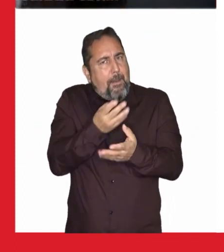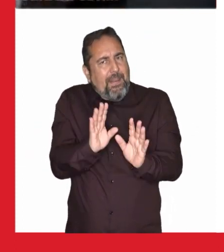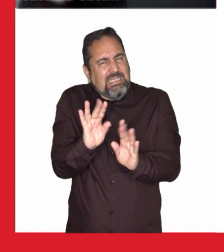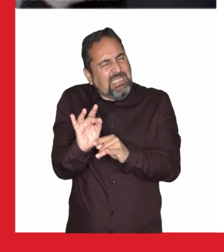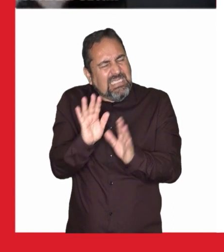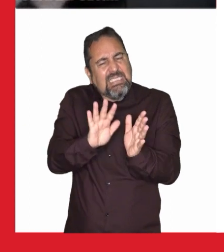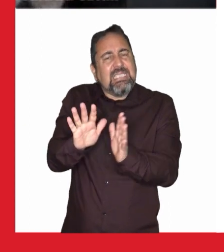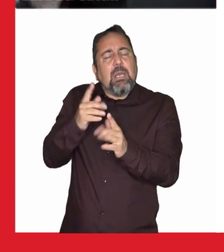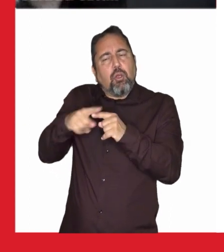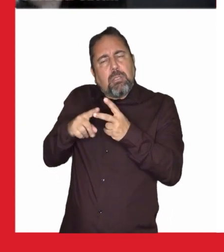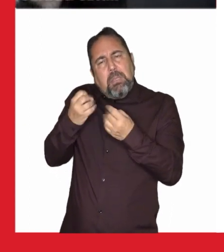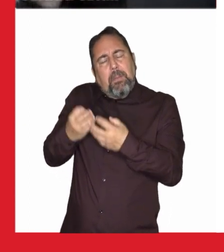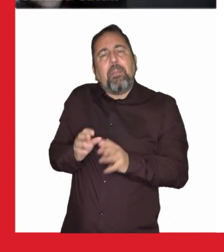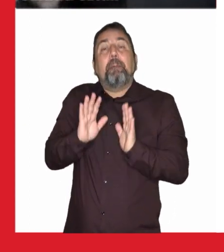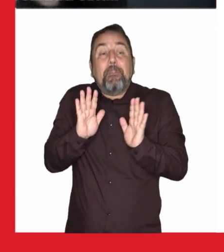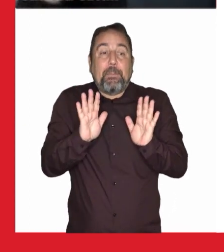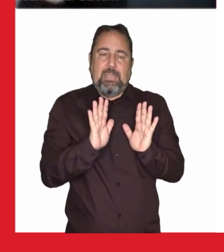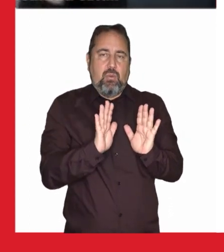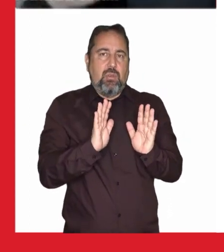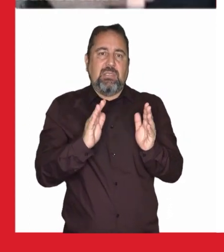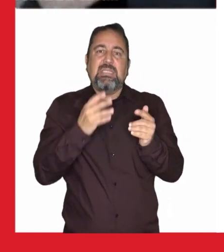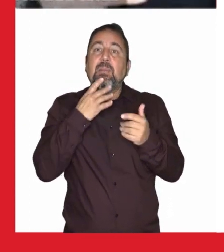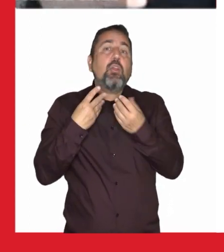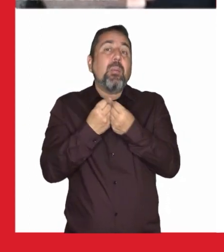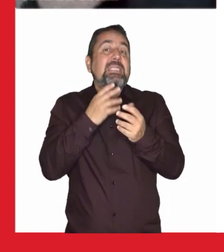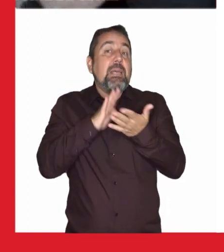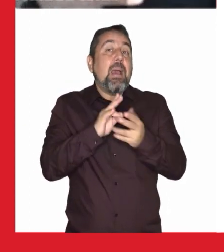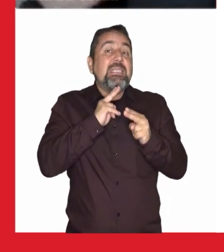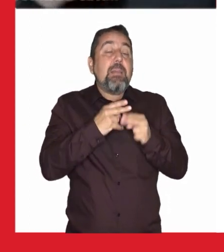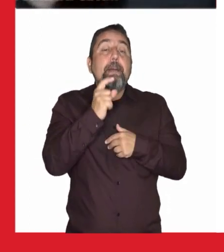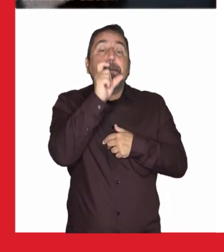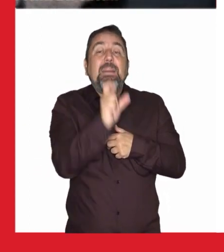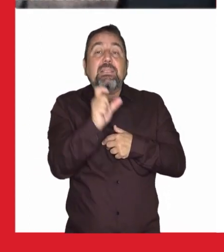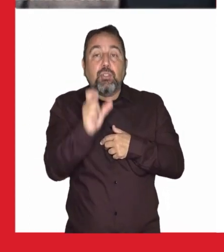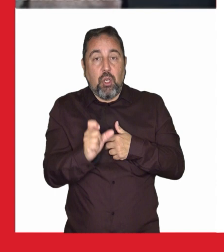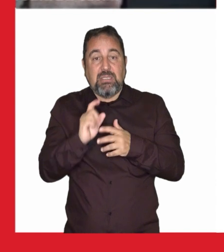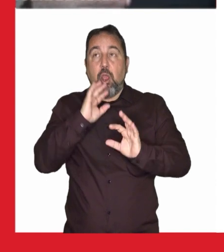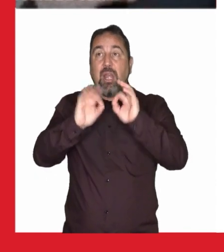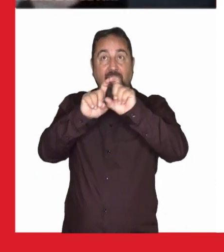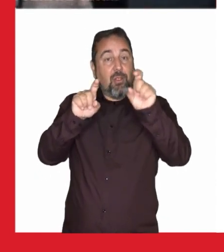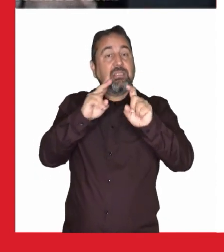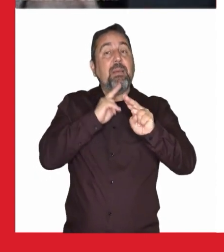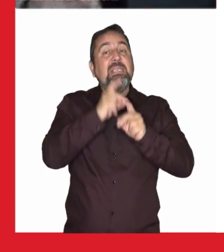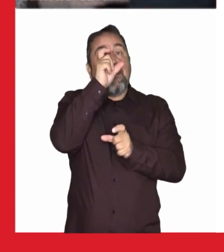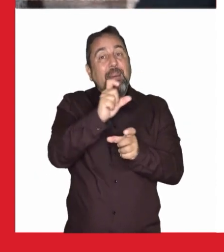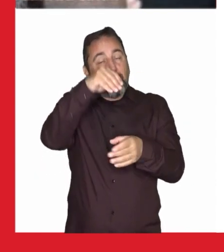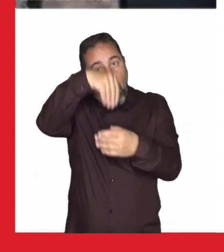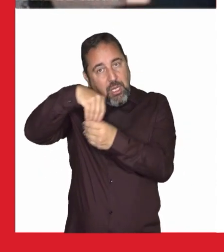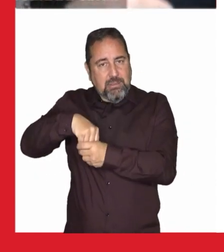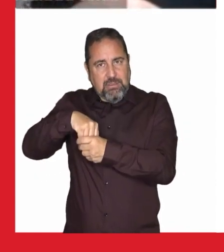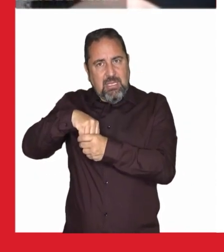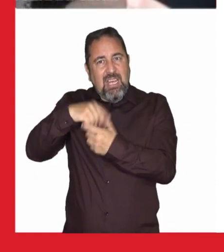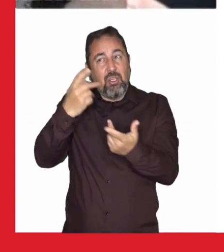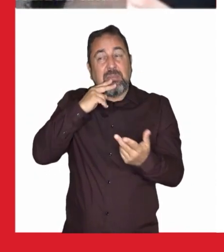rápidamente, o sea, tiene muchas ventajas, pero cuando estamos tratando de acompañar personas y las organizaciones están